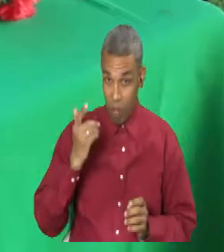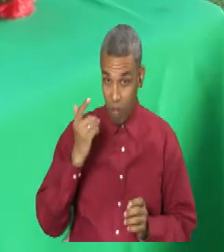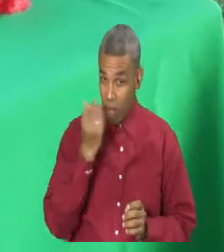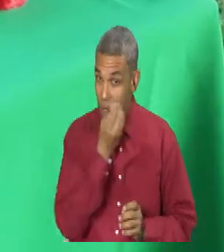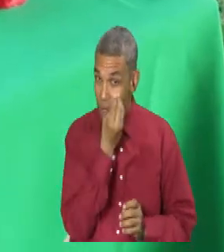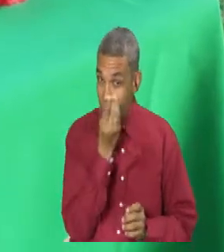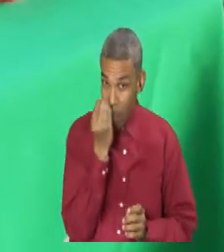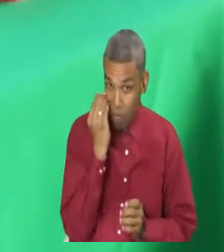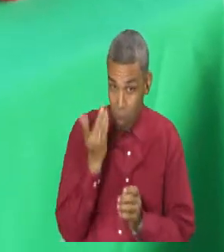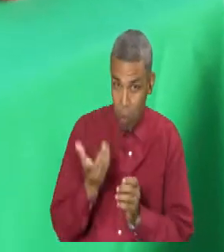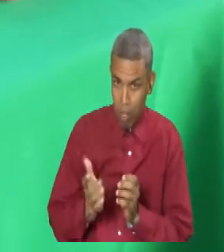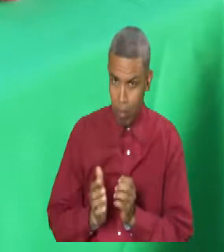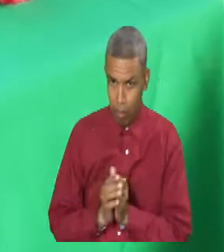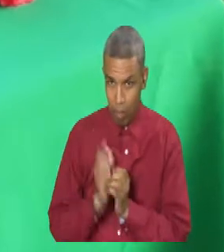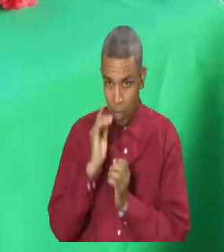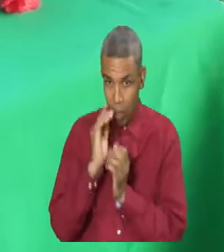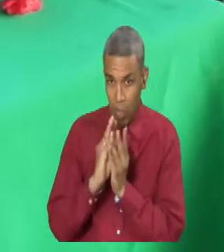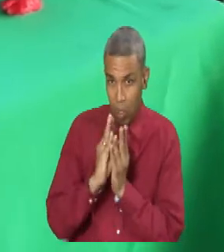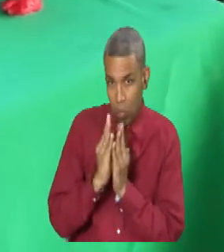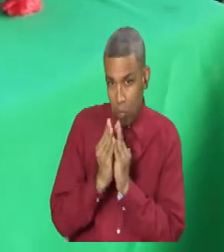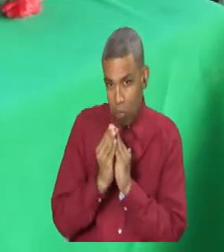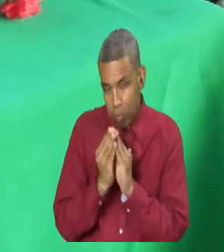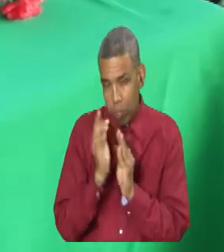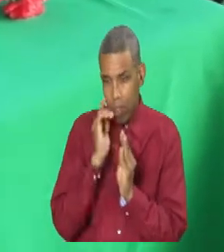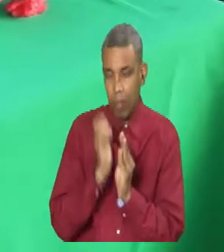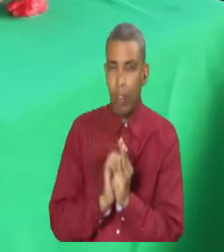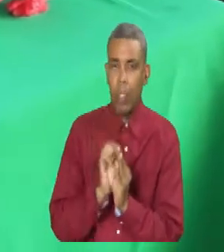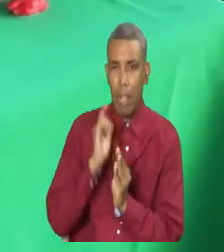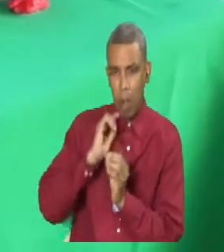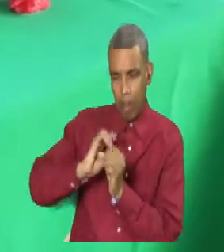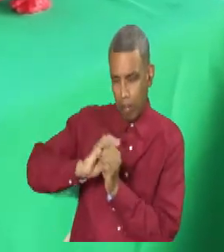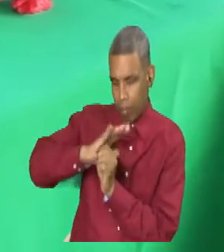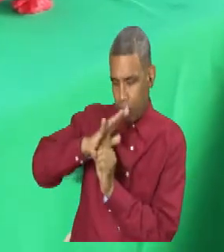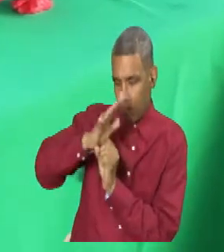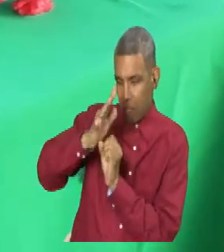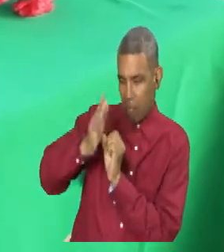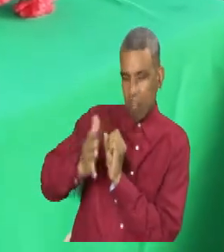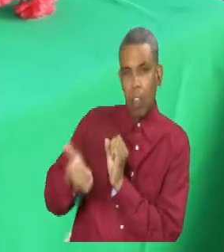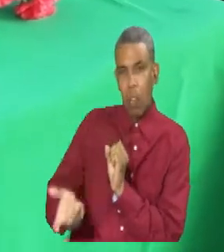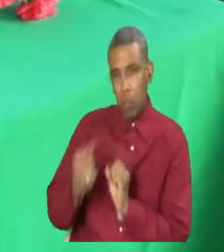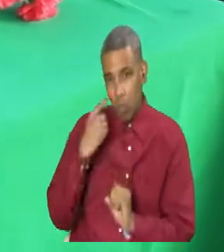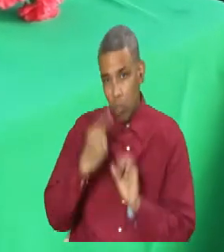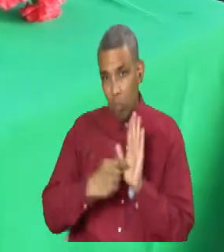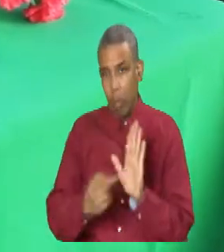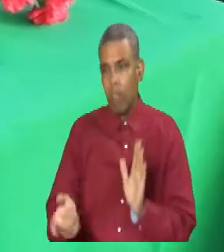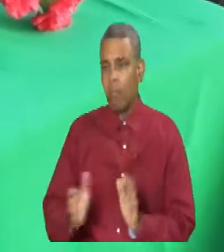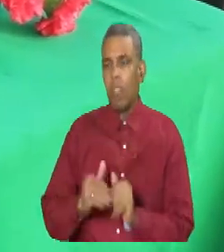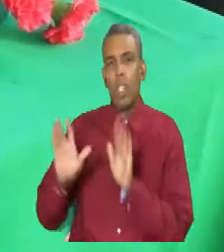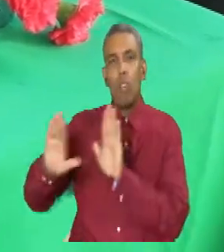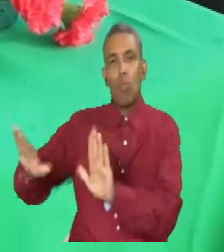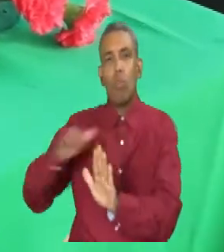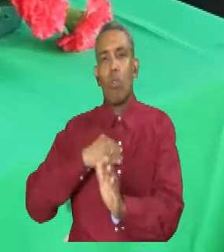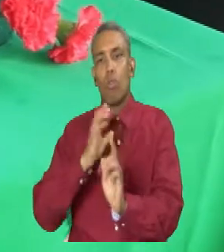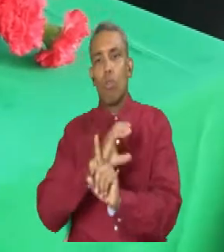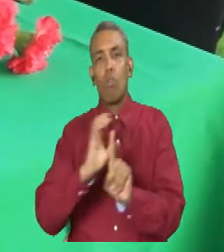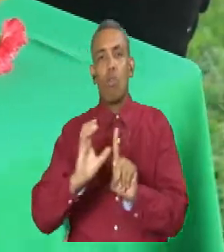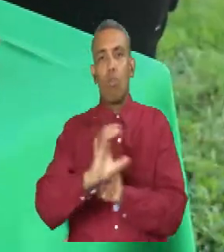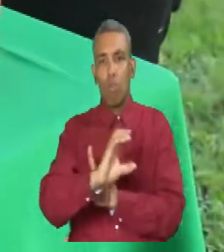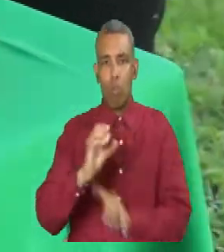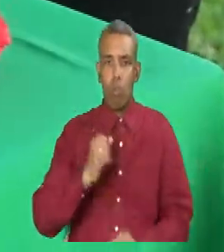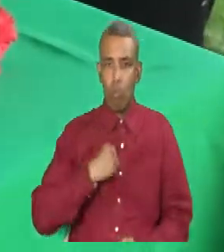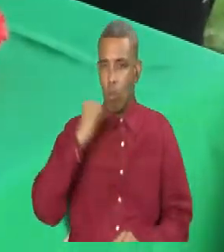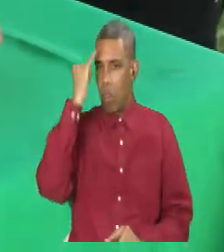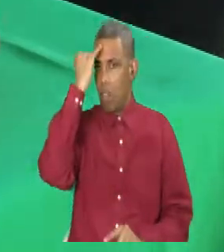rosas y los claveles. Ahora voy a hacer la parte verde o el follaje. Vamos a continuar. Vamos a poner un